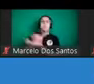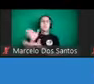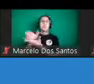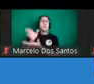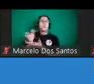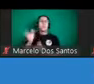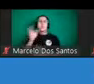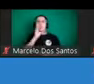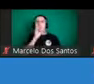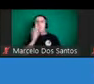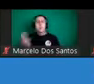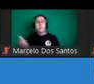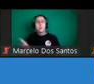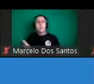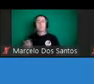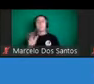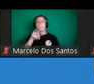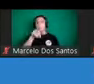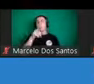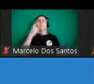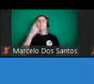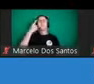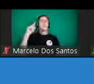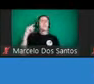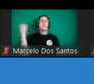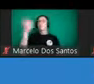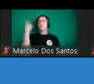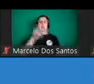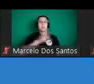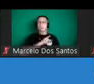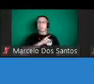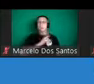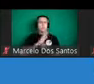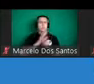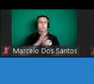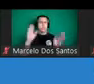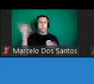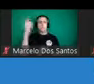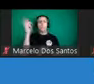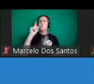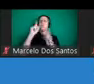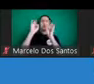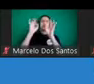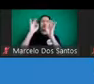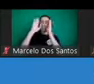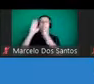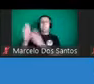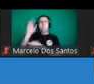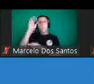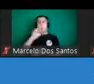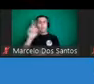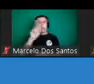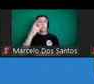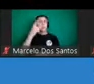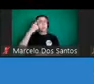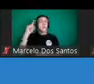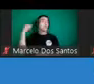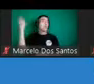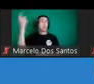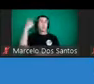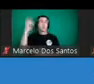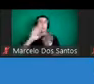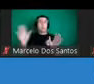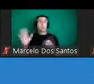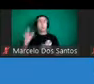con discapacidad, es para todos. A todos nos costó este tema de volver a, como se dice, a la normalidad, entre comillas,